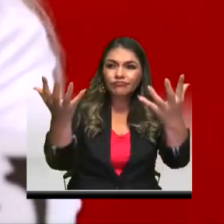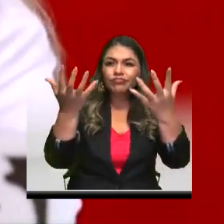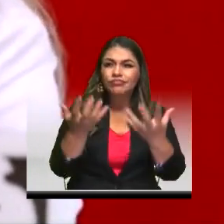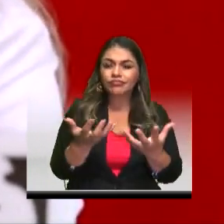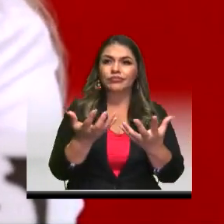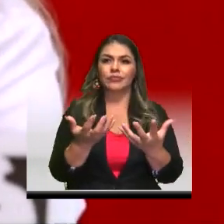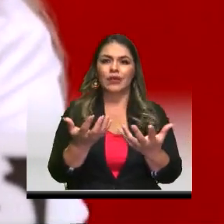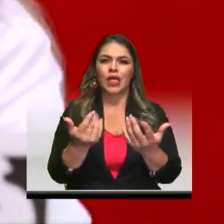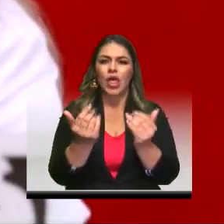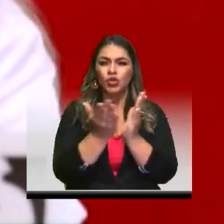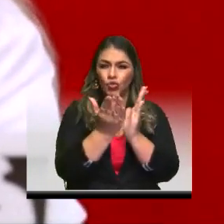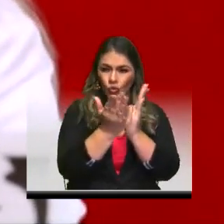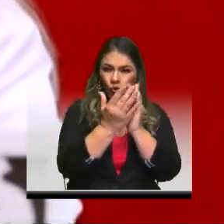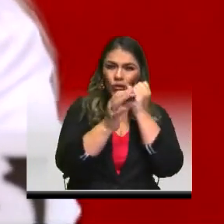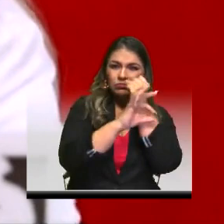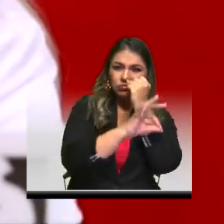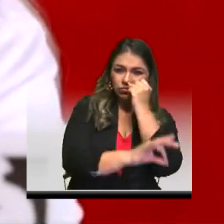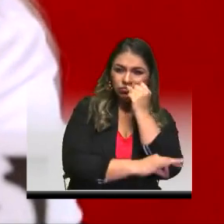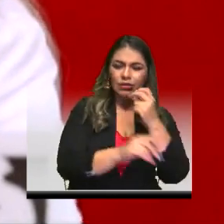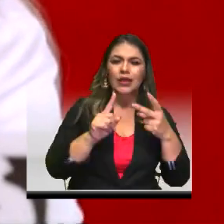a que entren a estudiar esto, porque